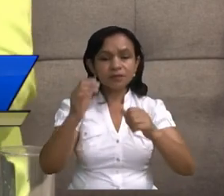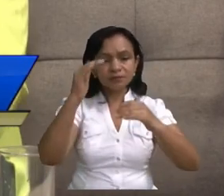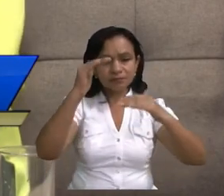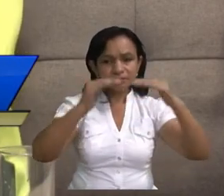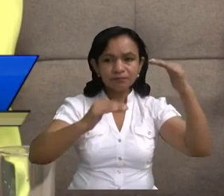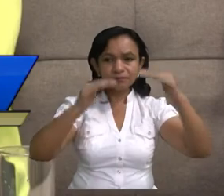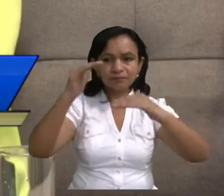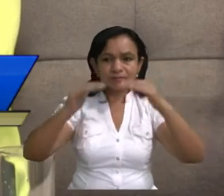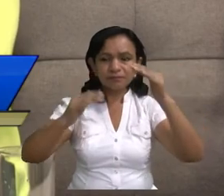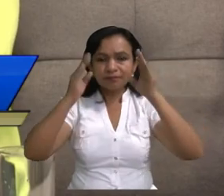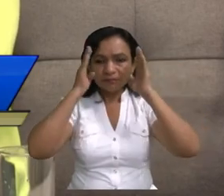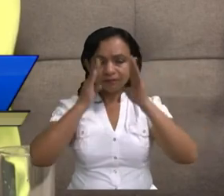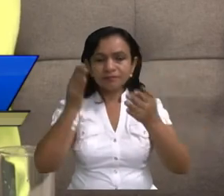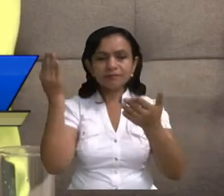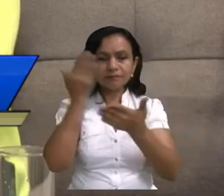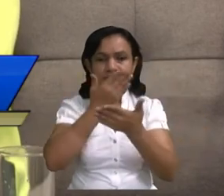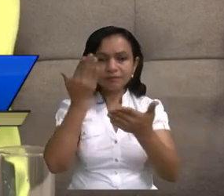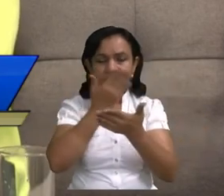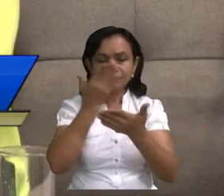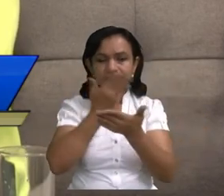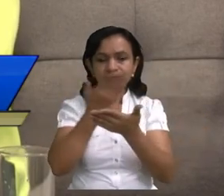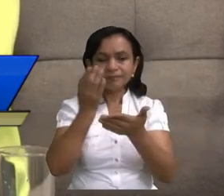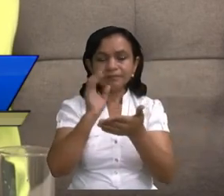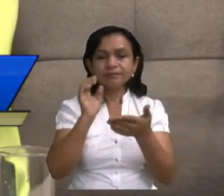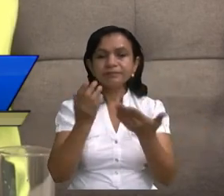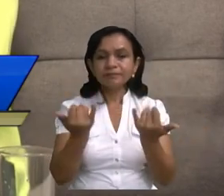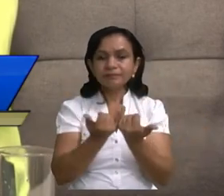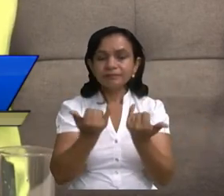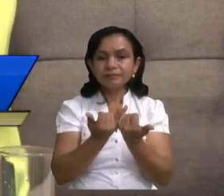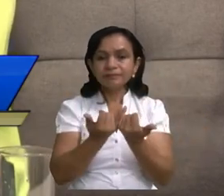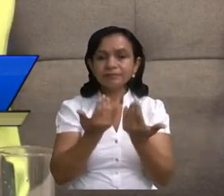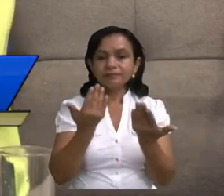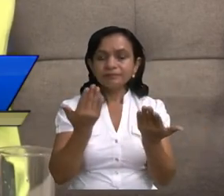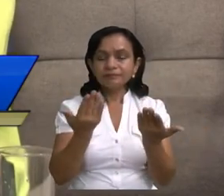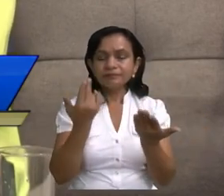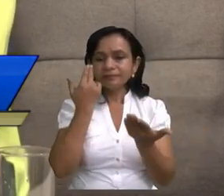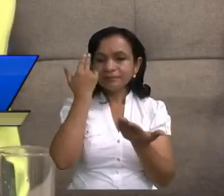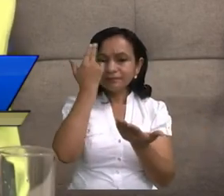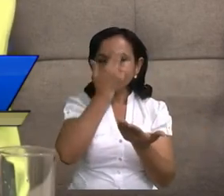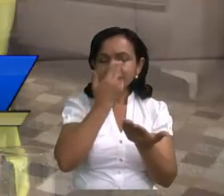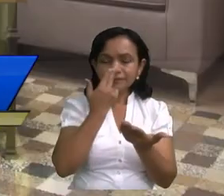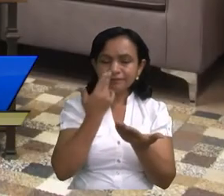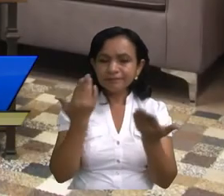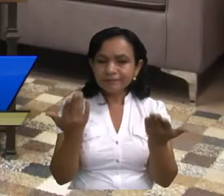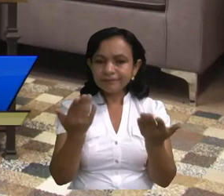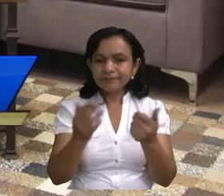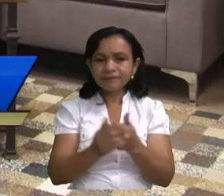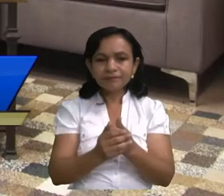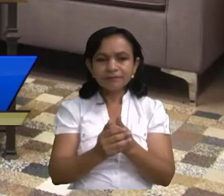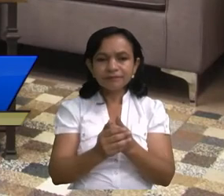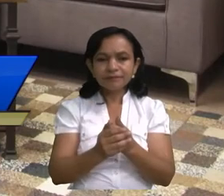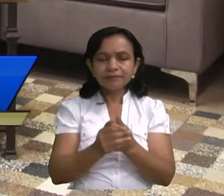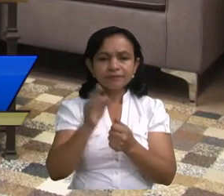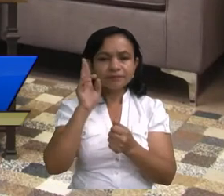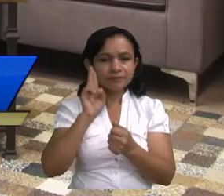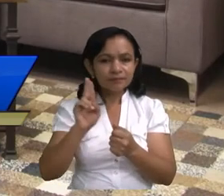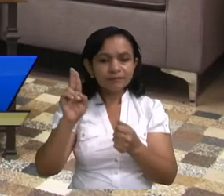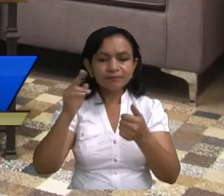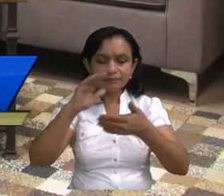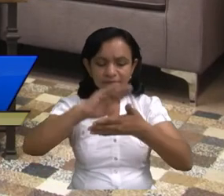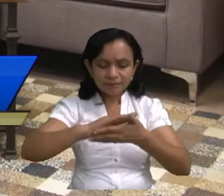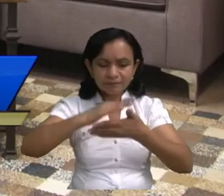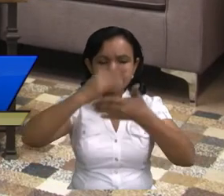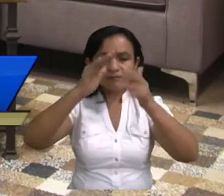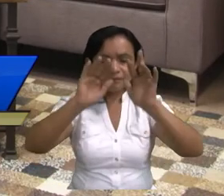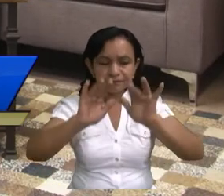ahora pues atender a los estudiantes en los dos semestres. Maestra, una preguntita rápidamente, la universidad abierta en línea. La